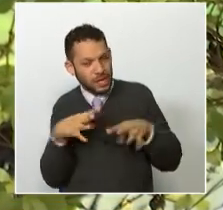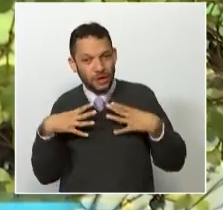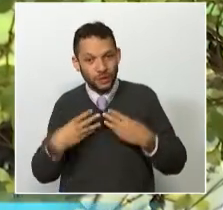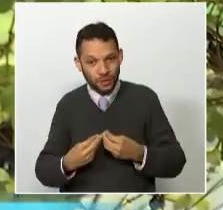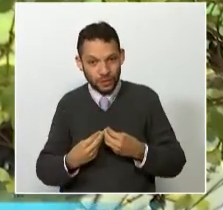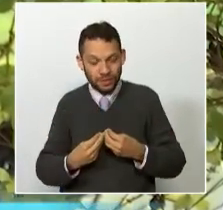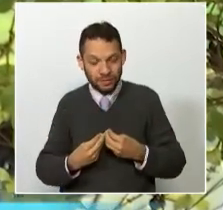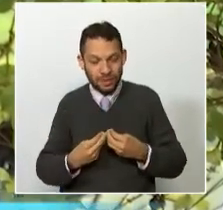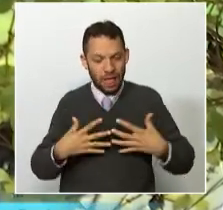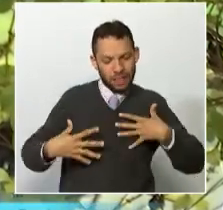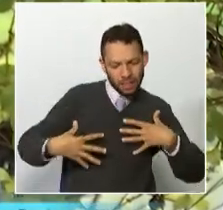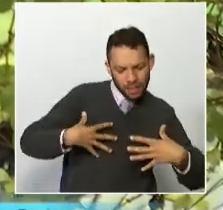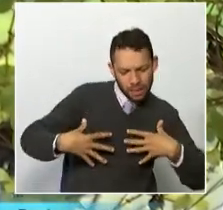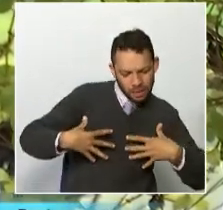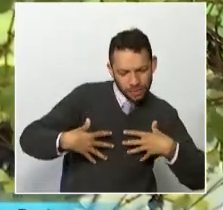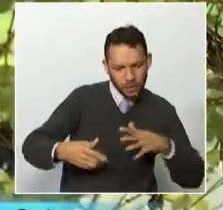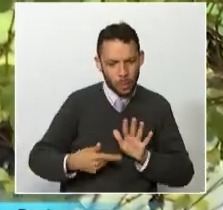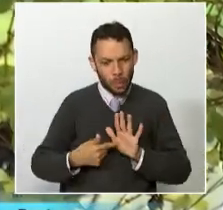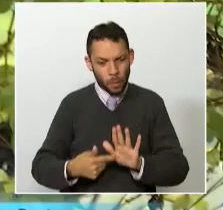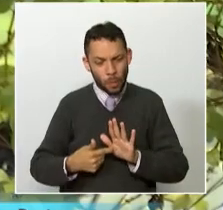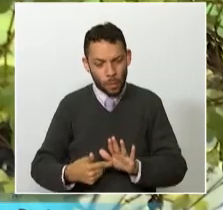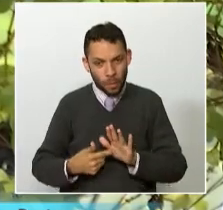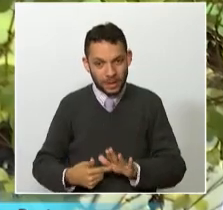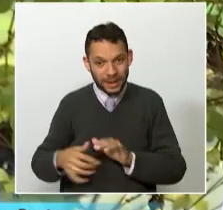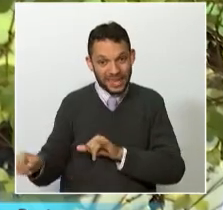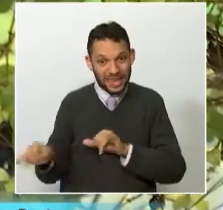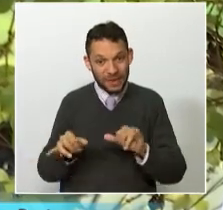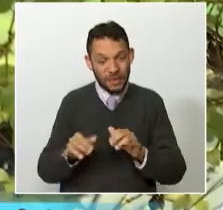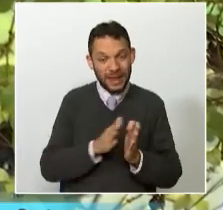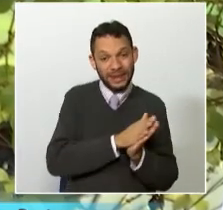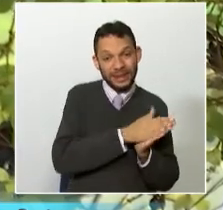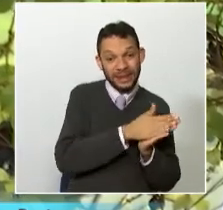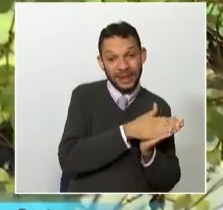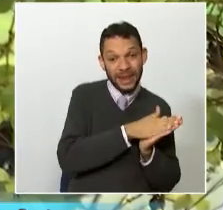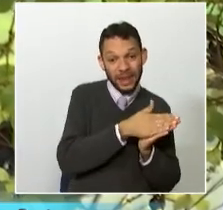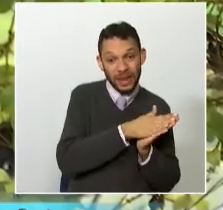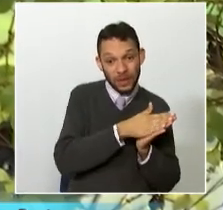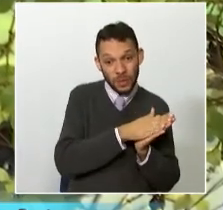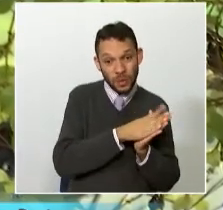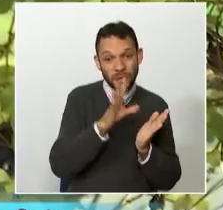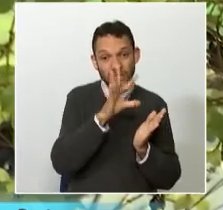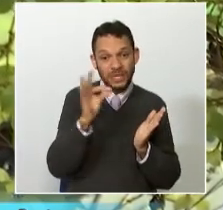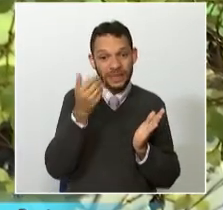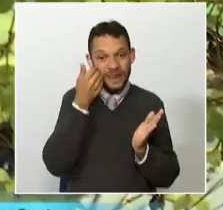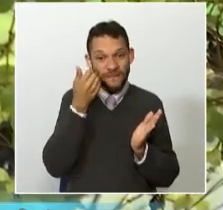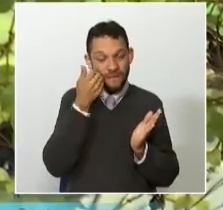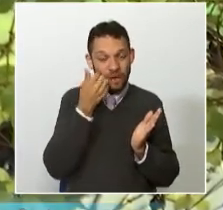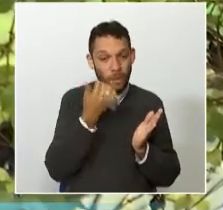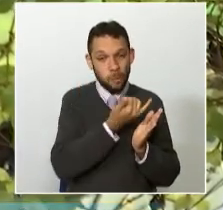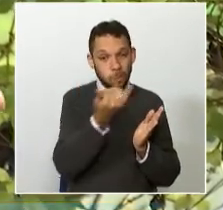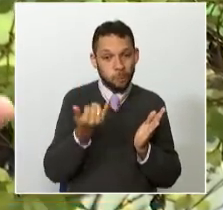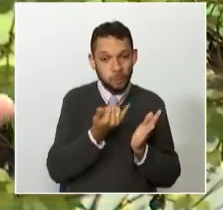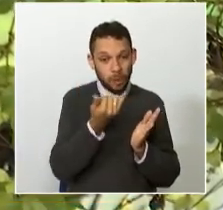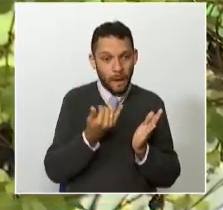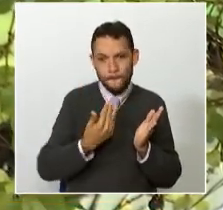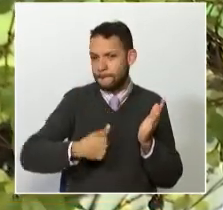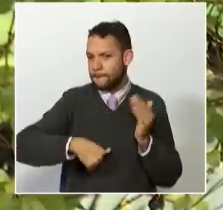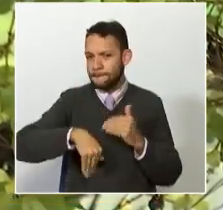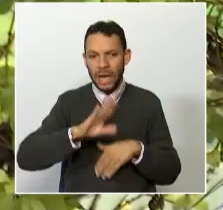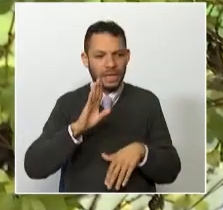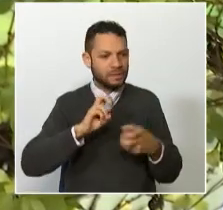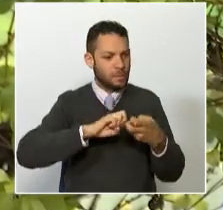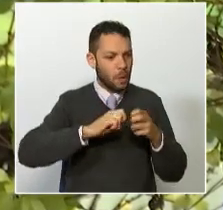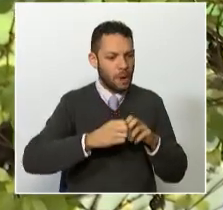programas muy de la mano con lo que he escrito en mi libro Las 100 enfermedades más frecuentes. ¿Qué es lo que estamos viendo más común en